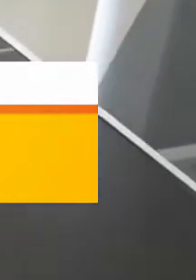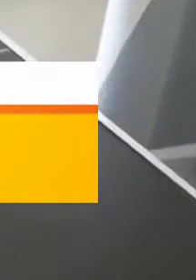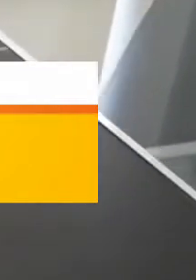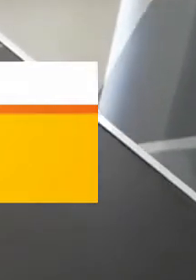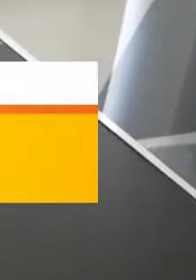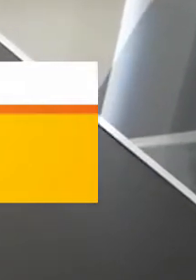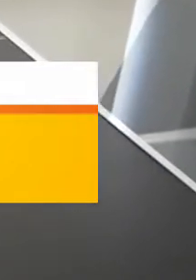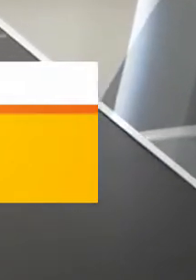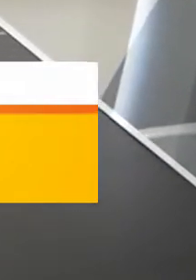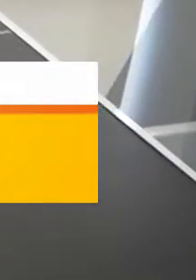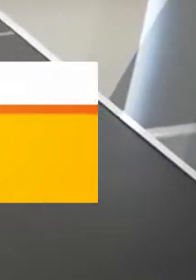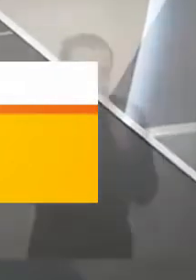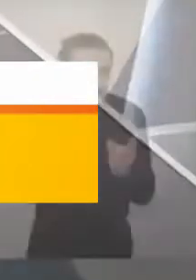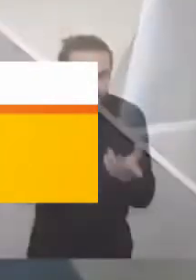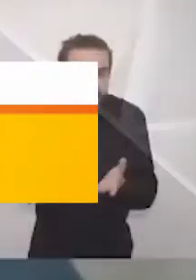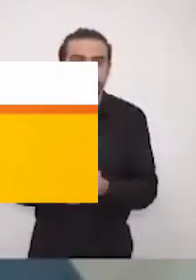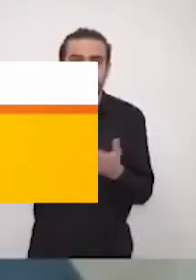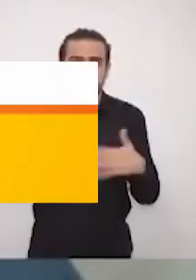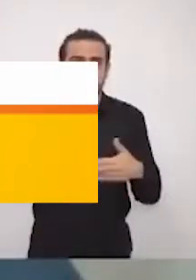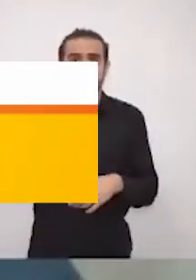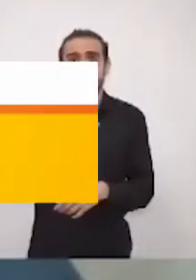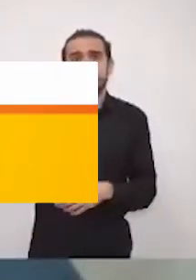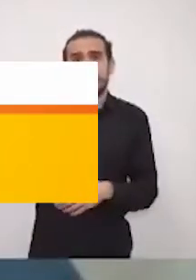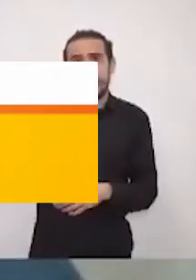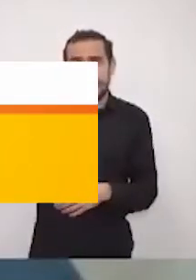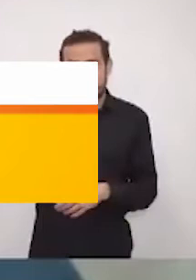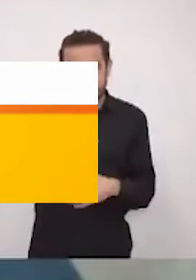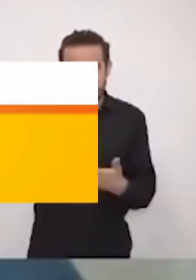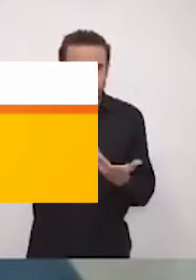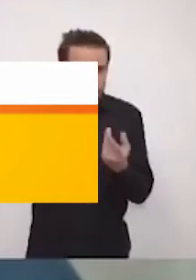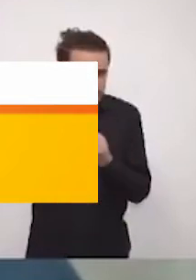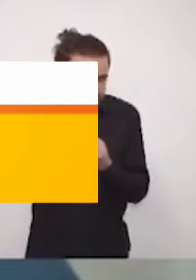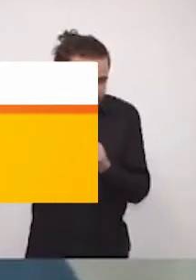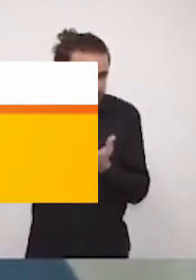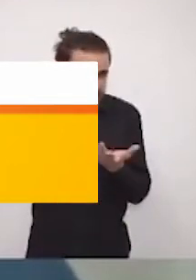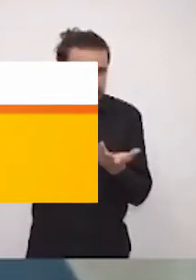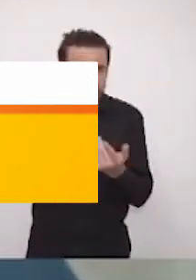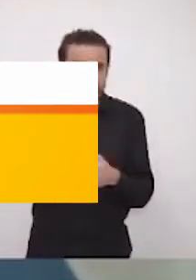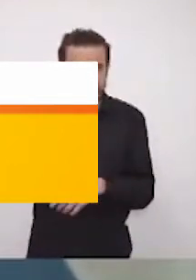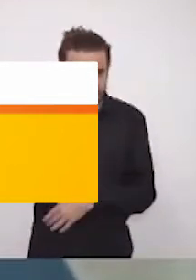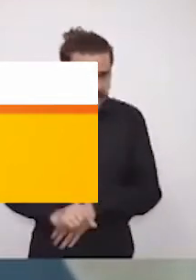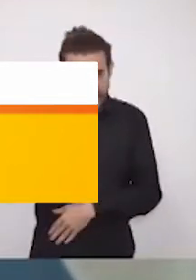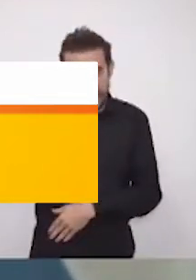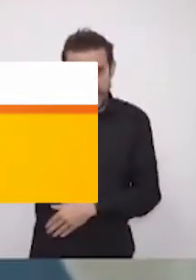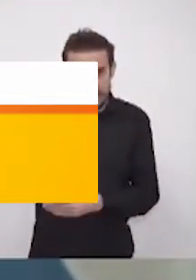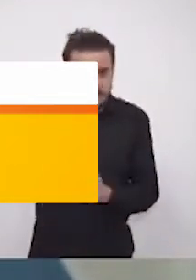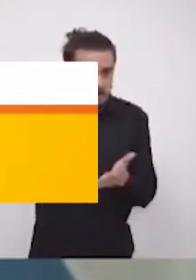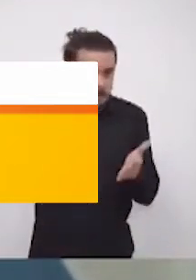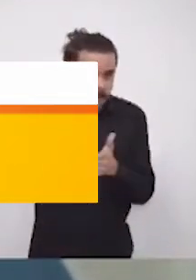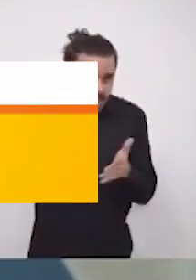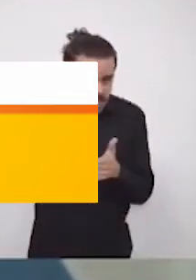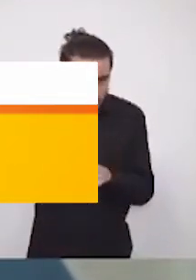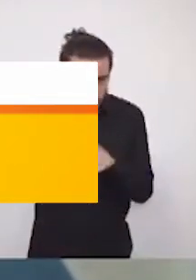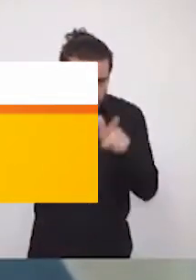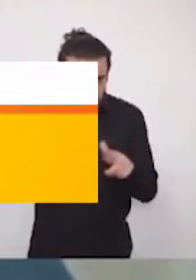de la Argentina. Argentina es un país muy grande, somos muchas argentinas. Entre Ríos es uno de los lugares en donde